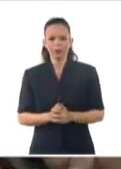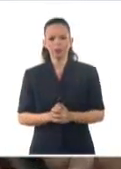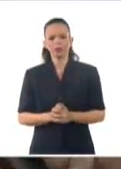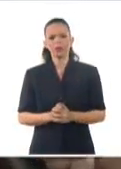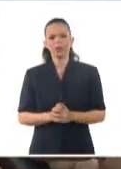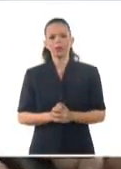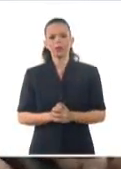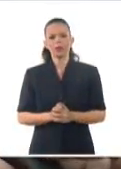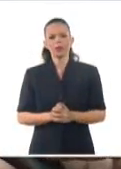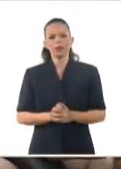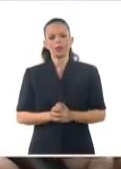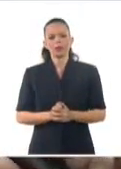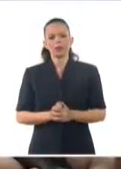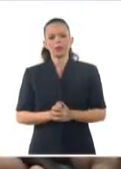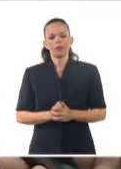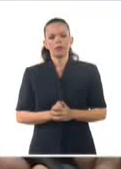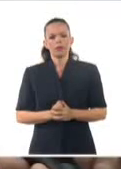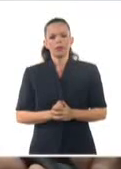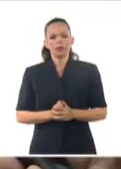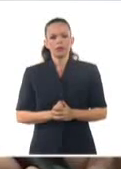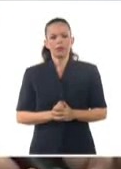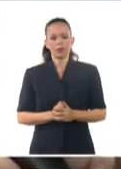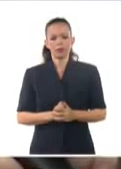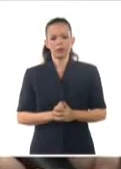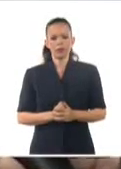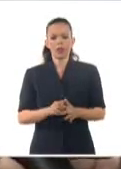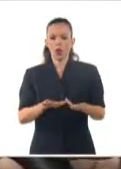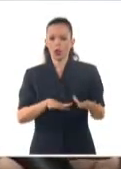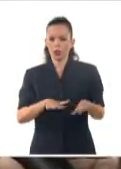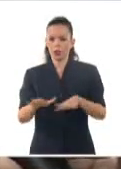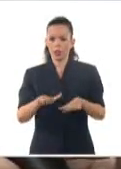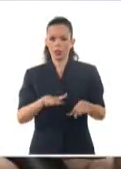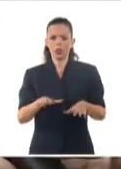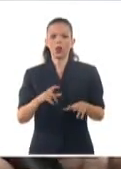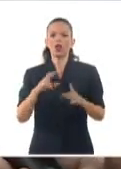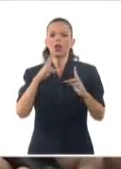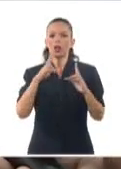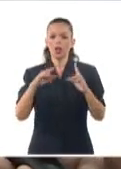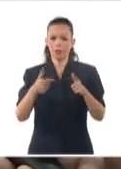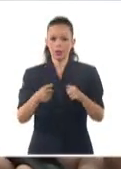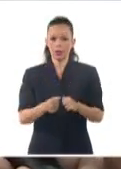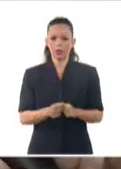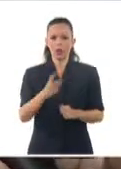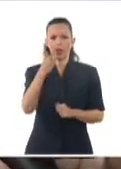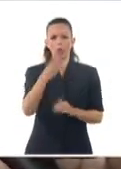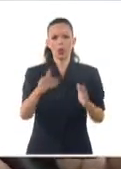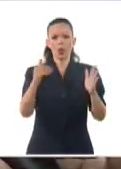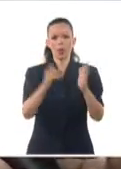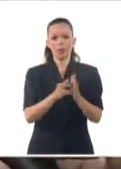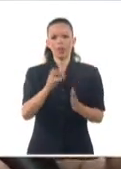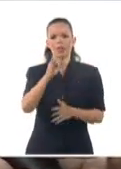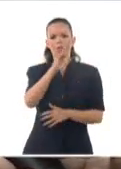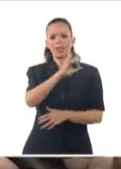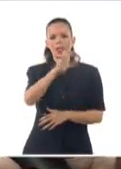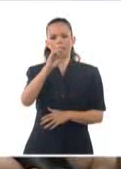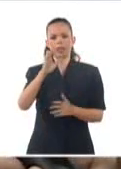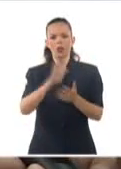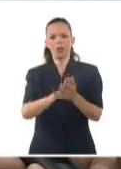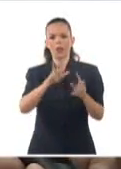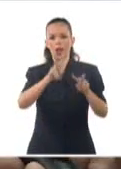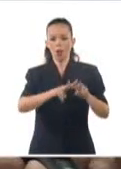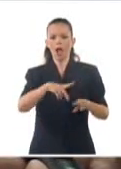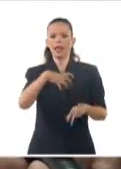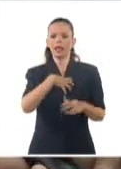incorporar el día de mañana. En esa condición, repito, 2.730 megawatts de disponibilidad, 2.800